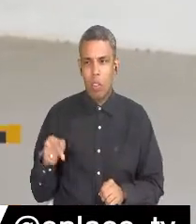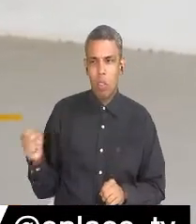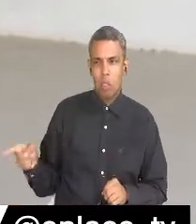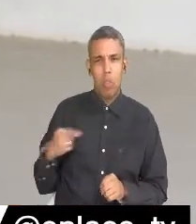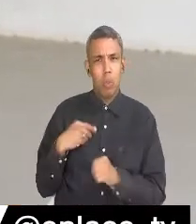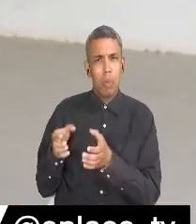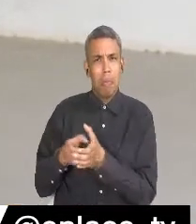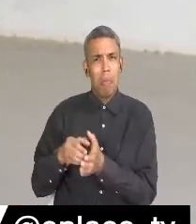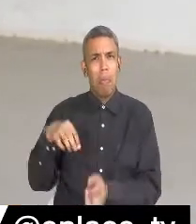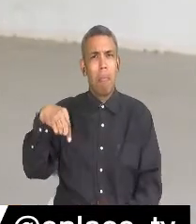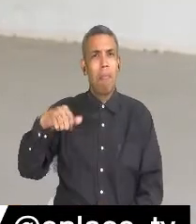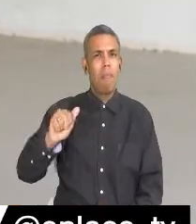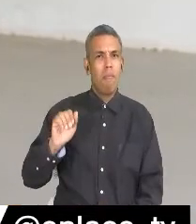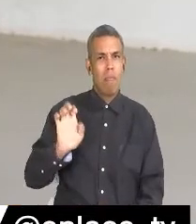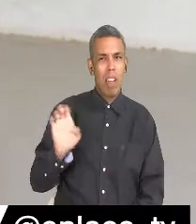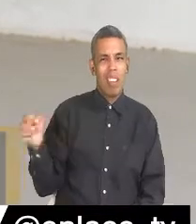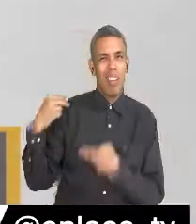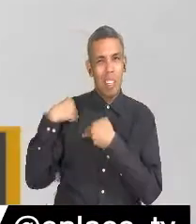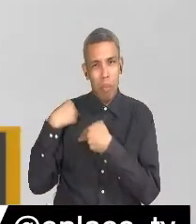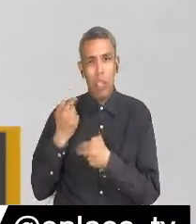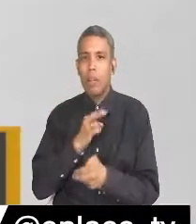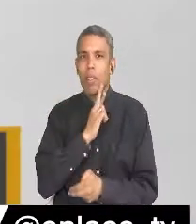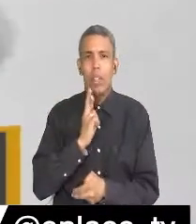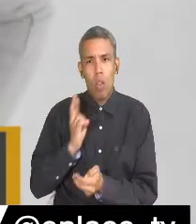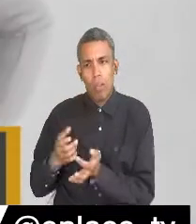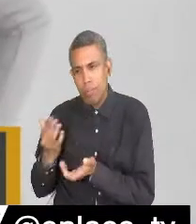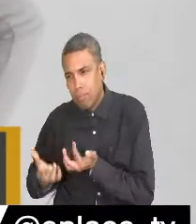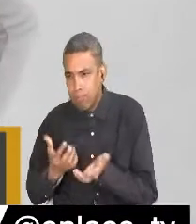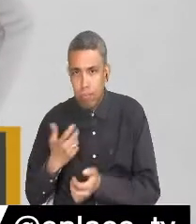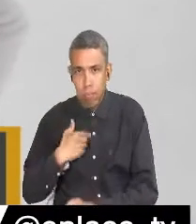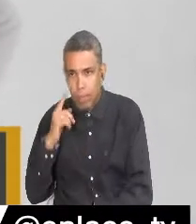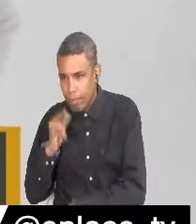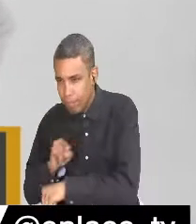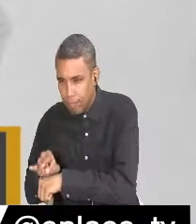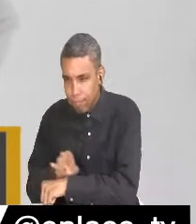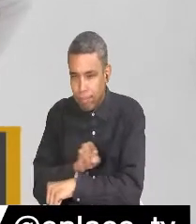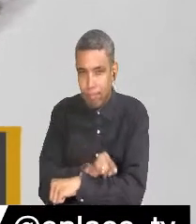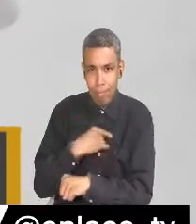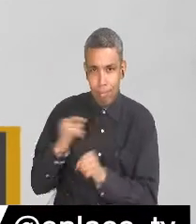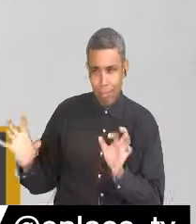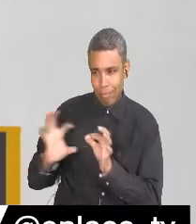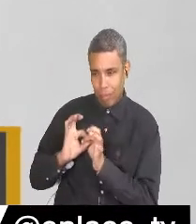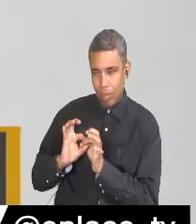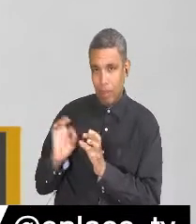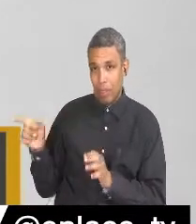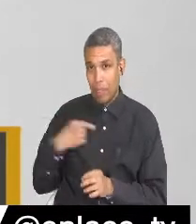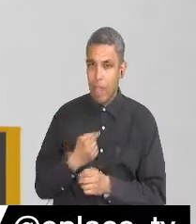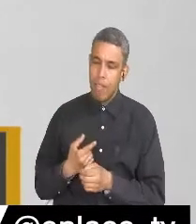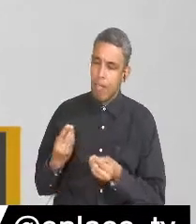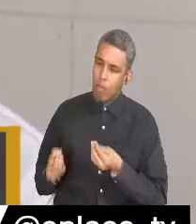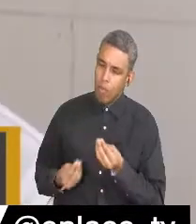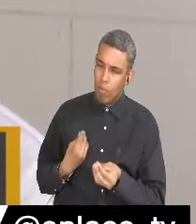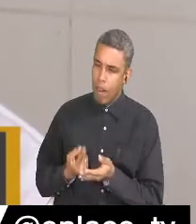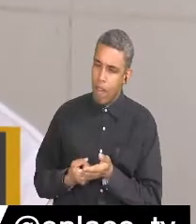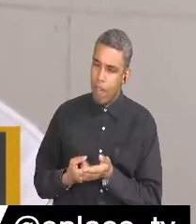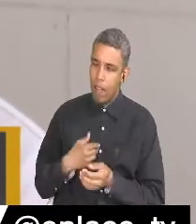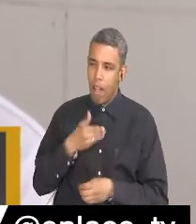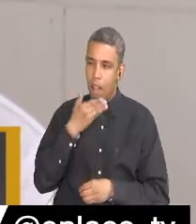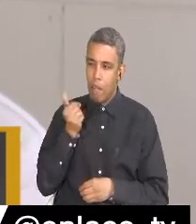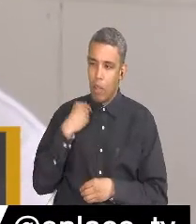al megacolegio para inspeccionar el sitio que podría habilitarse como cocina en el plantel a fin de entregar directamente en sitio el alimento escolar. Hoy